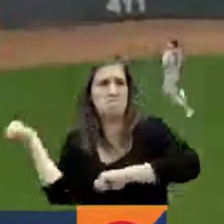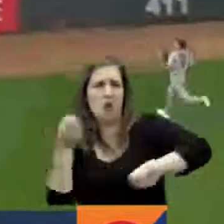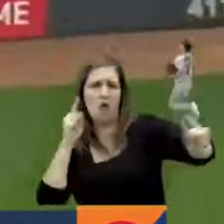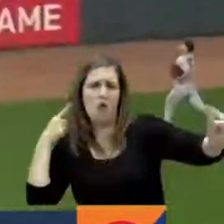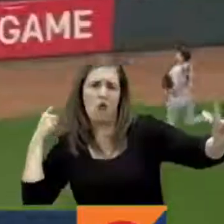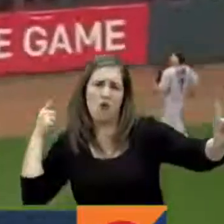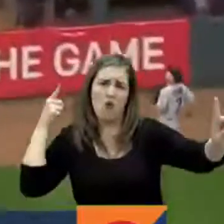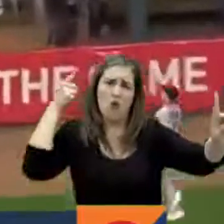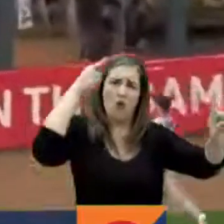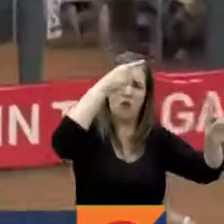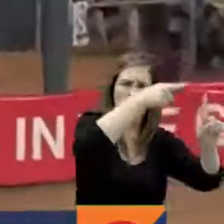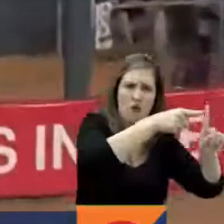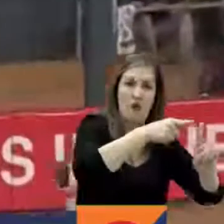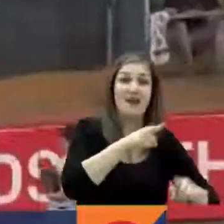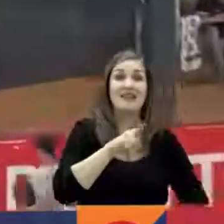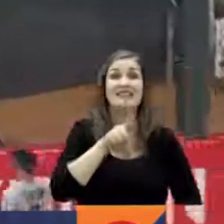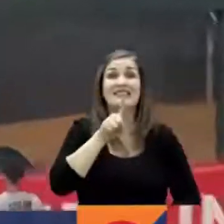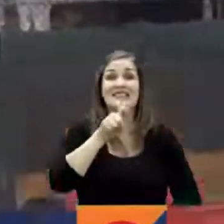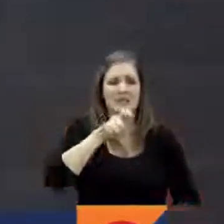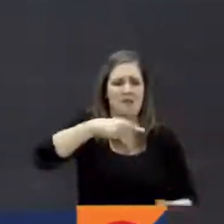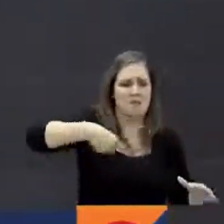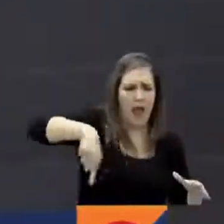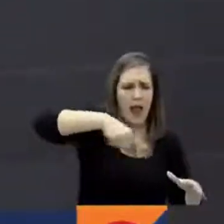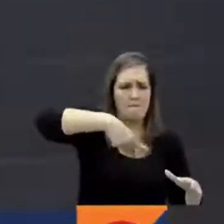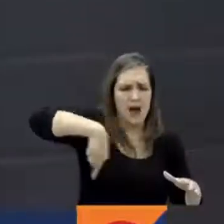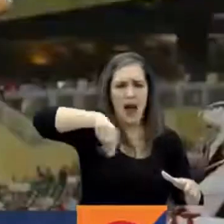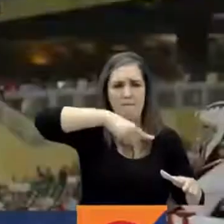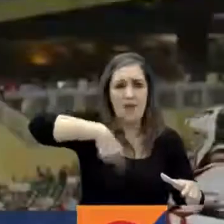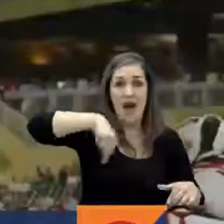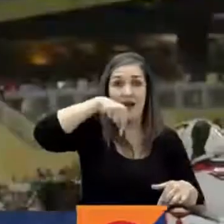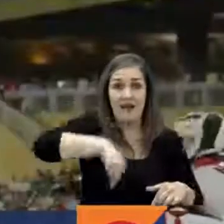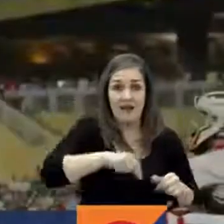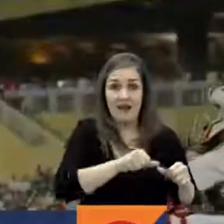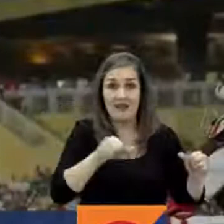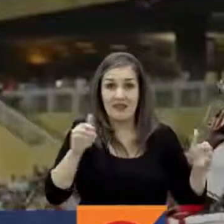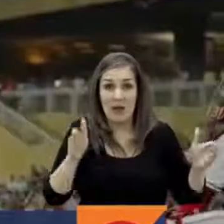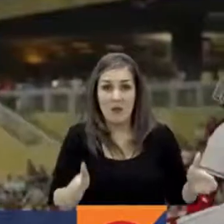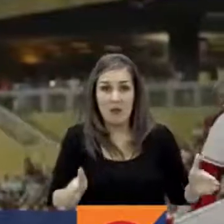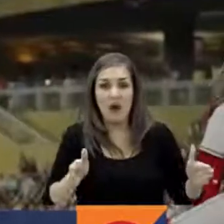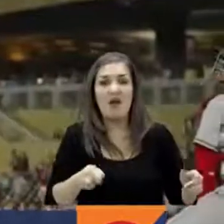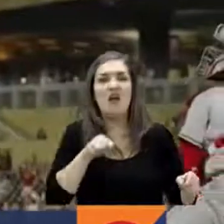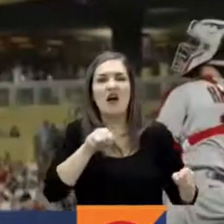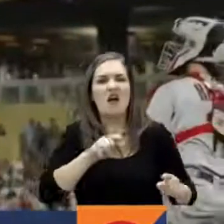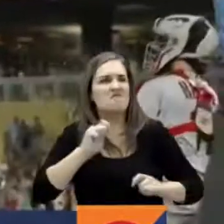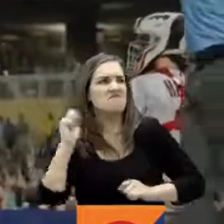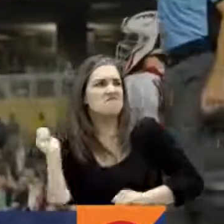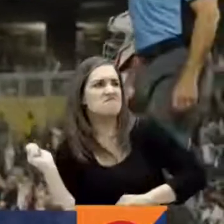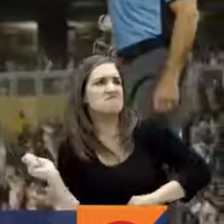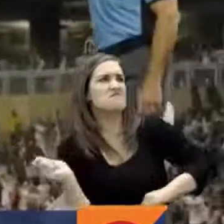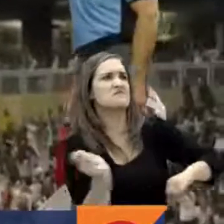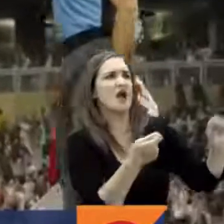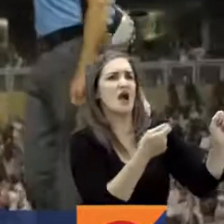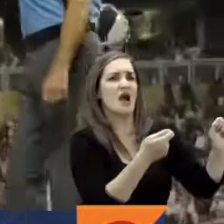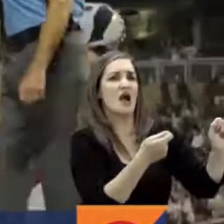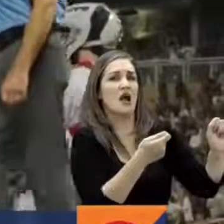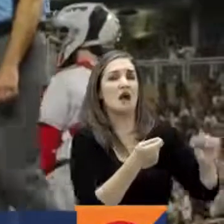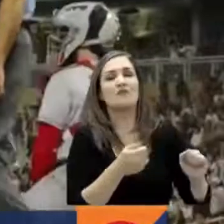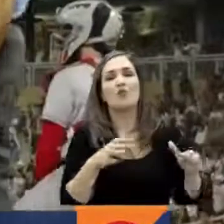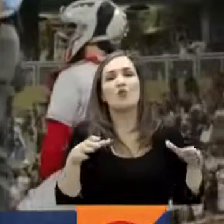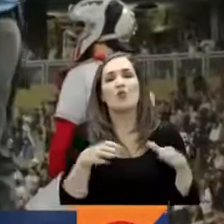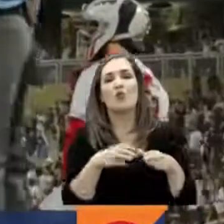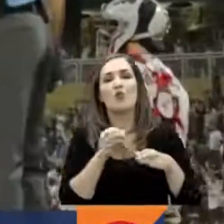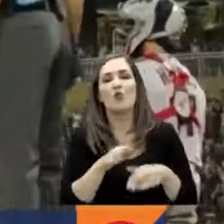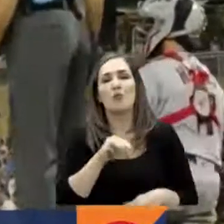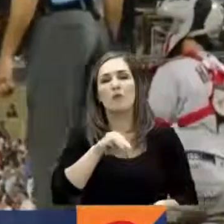de Minnesota, pegó su sexta carrera de la temporada en el cierre de la séptima entrada ante los Guardianes de Cleveland, pero su equipo infortunadamente perdió